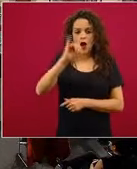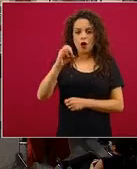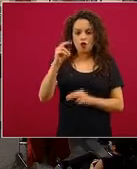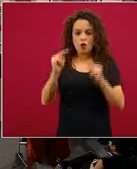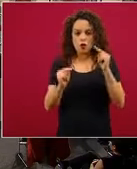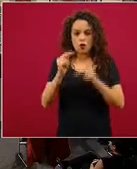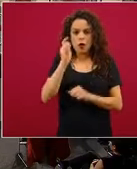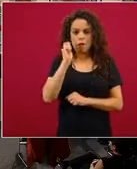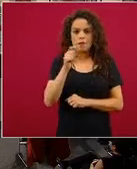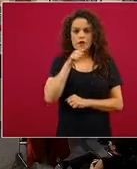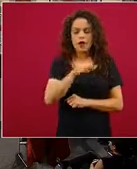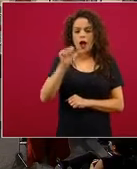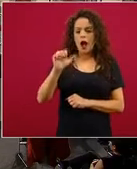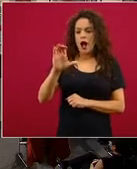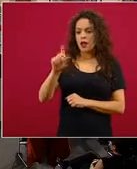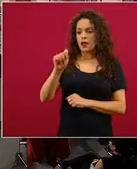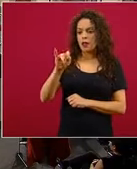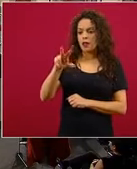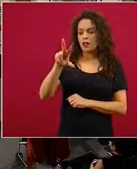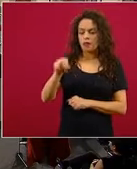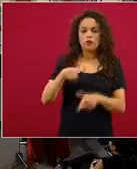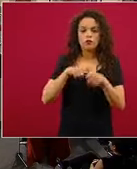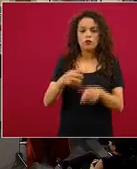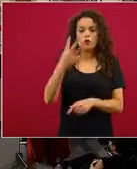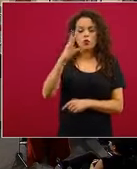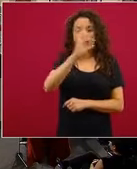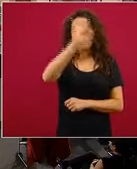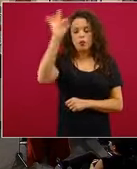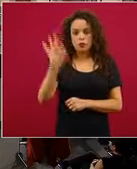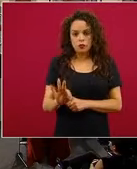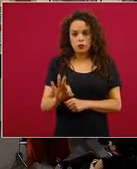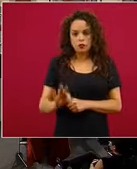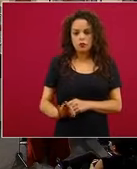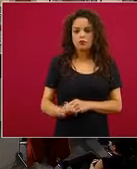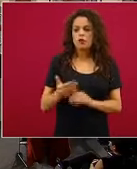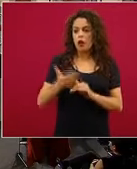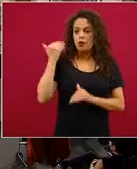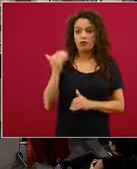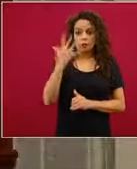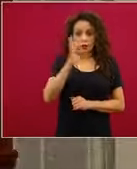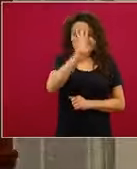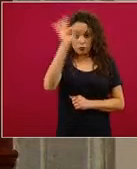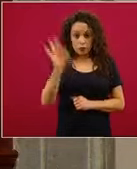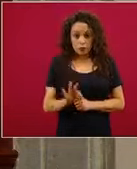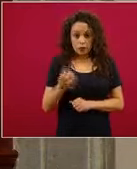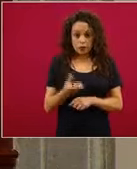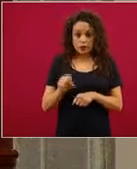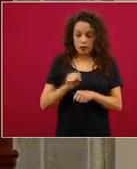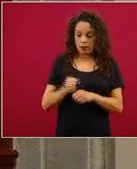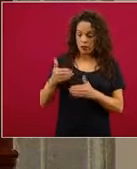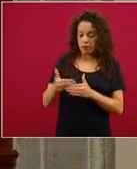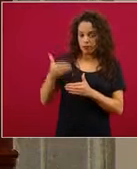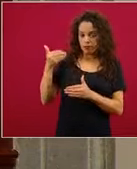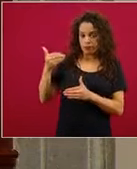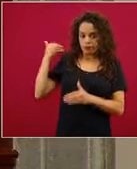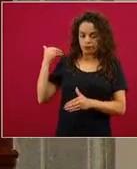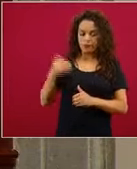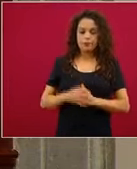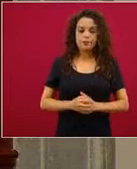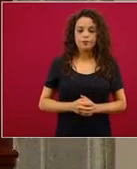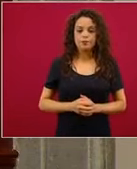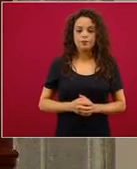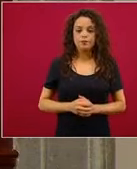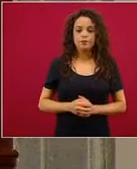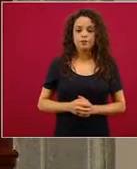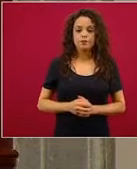casos activos estimados. Continuamos en 4%, después que habíamos estado en un 5% en semanas previas. Veamos